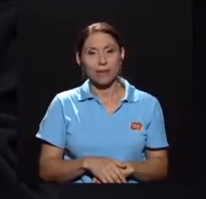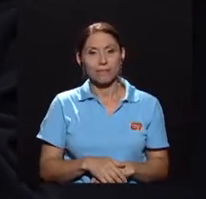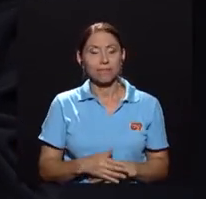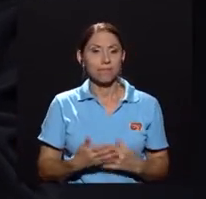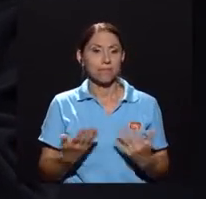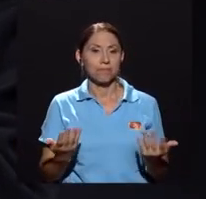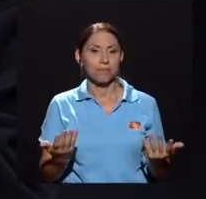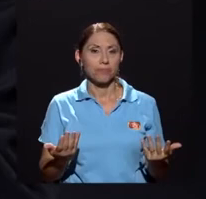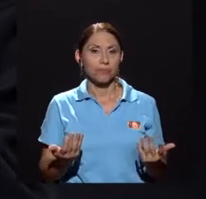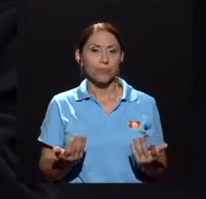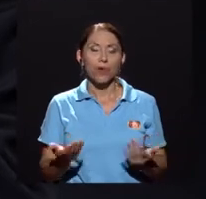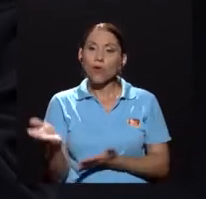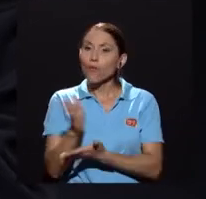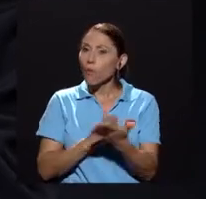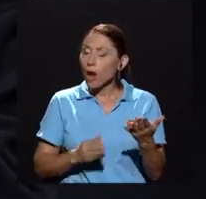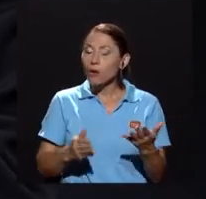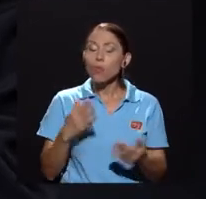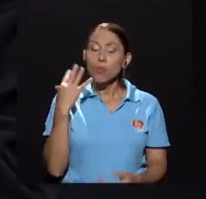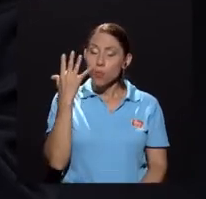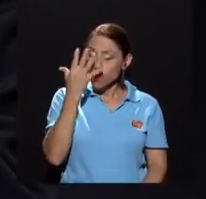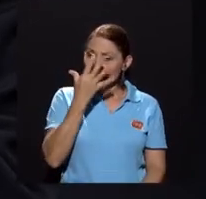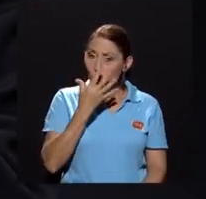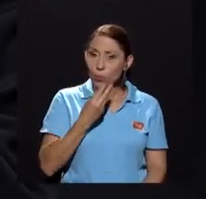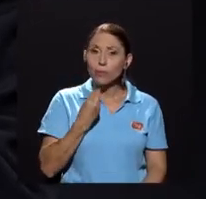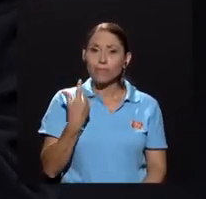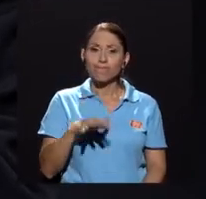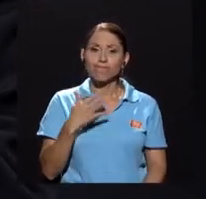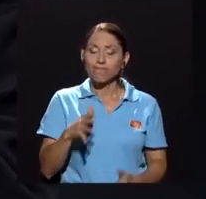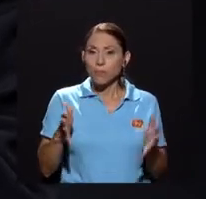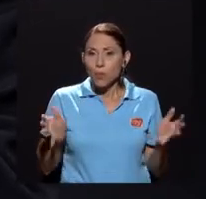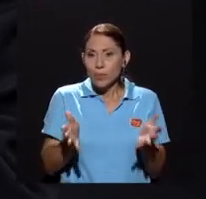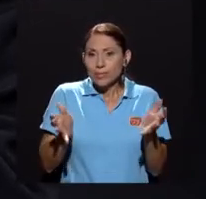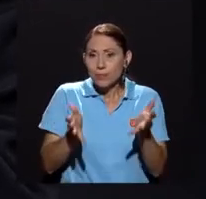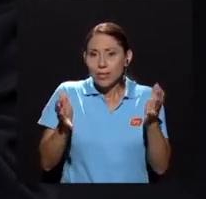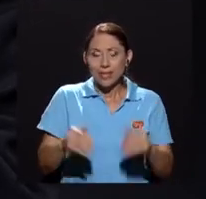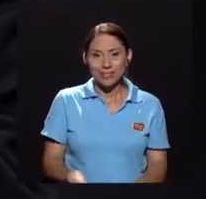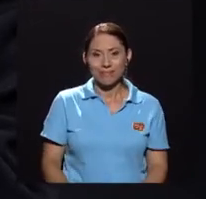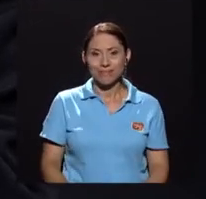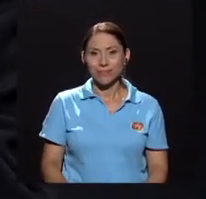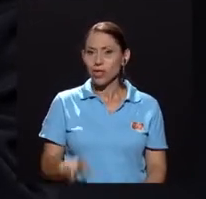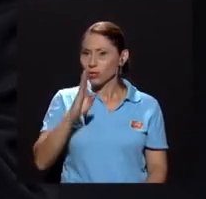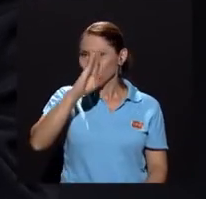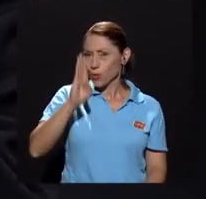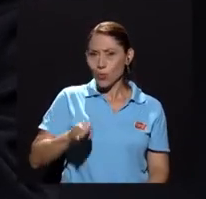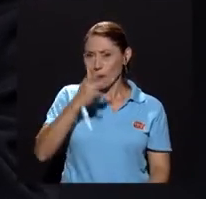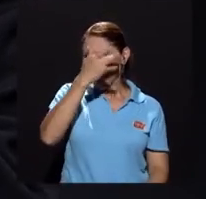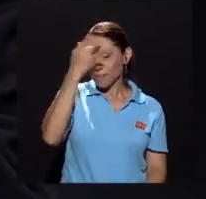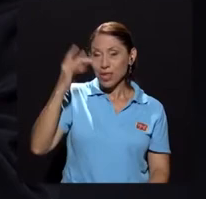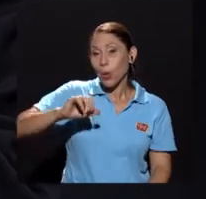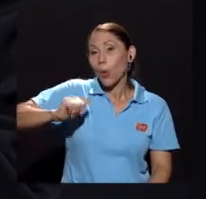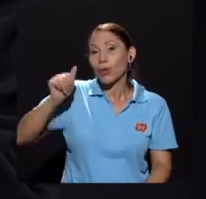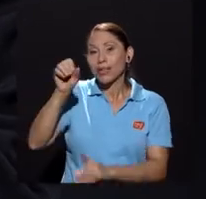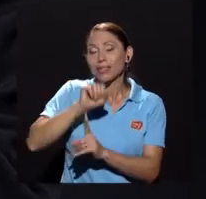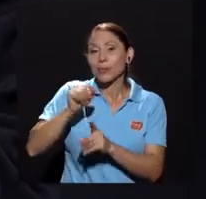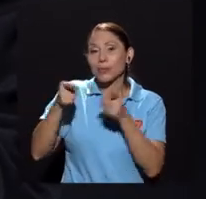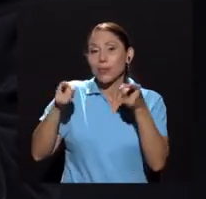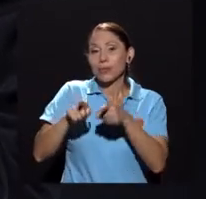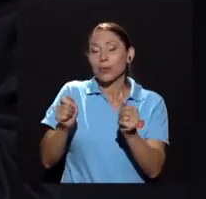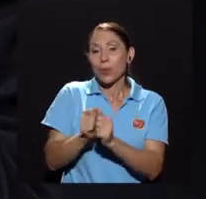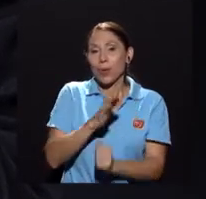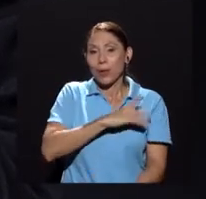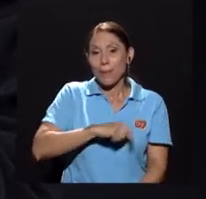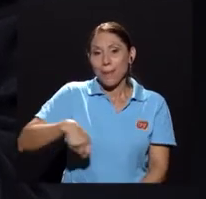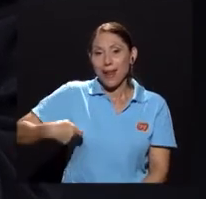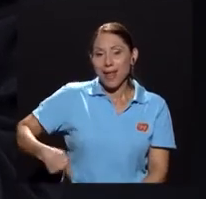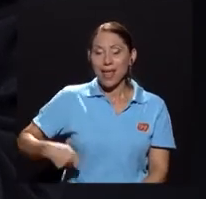estimulante y muy agradable nunca olvido otra anécdota con dañado vez que entonces yo lo